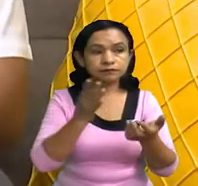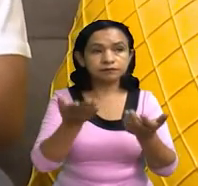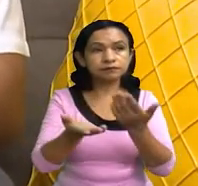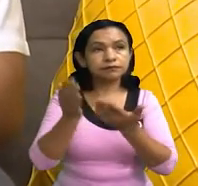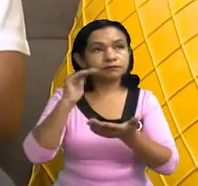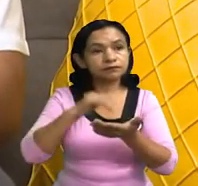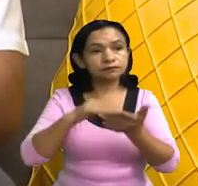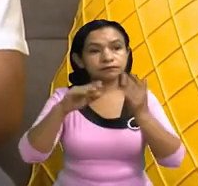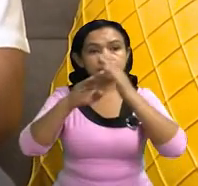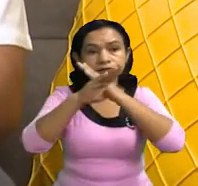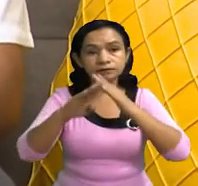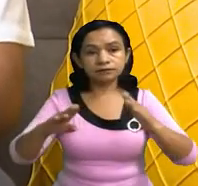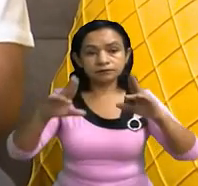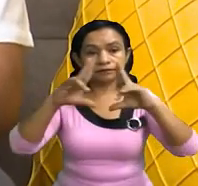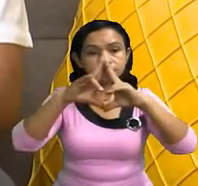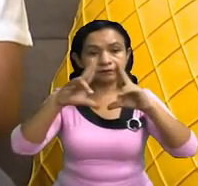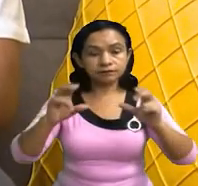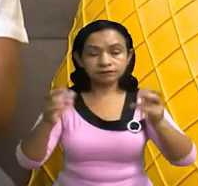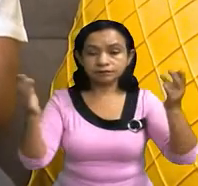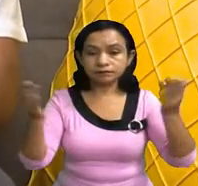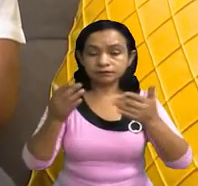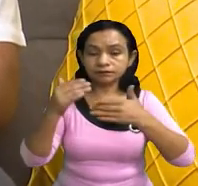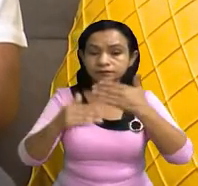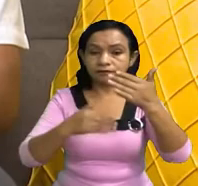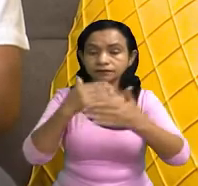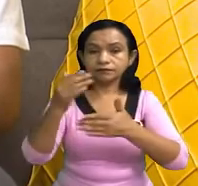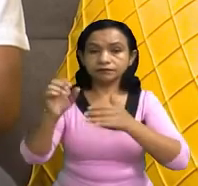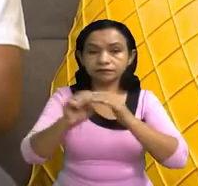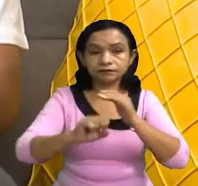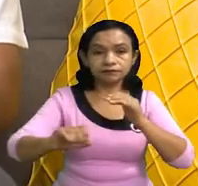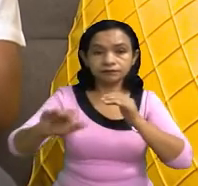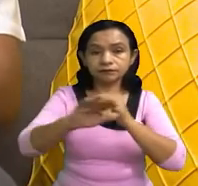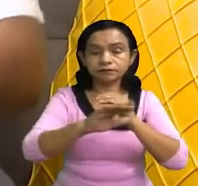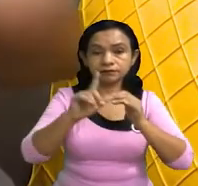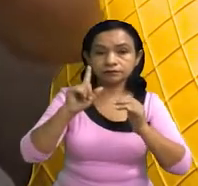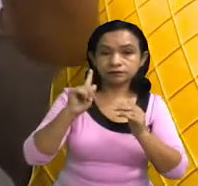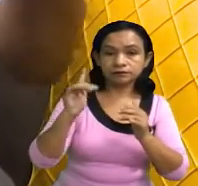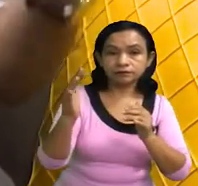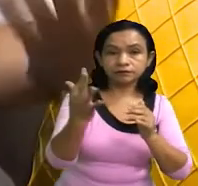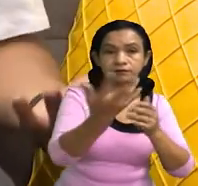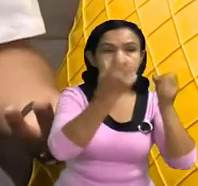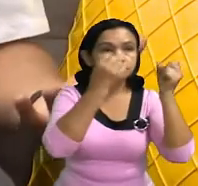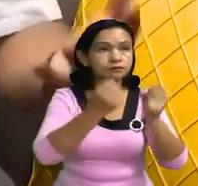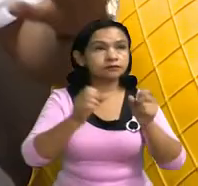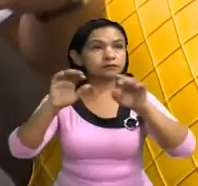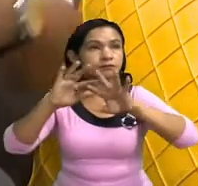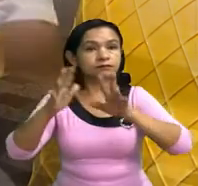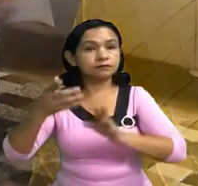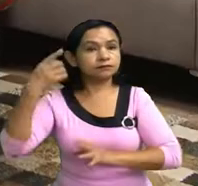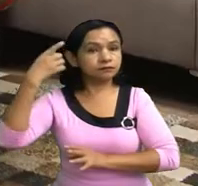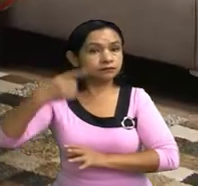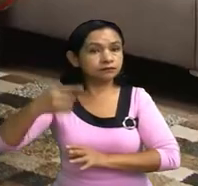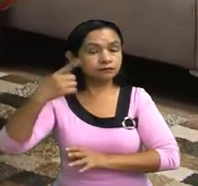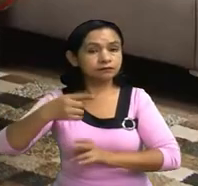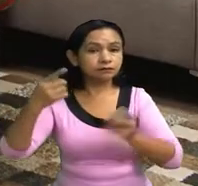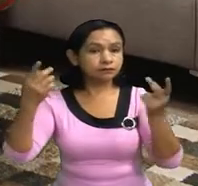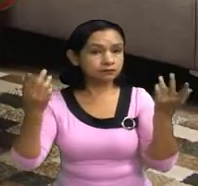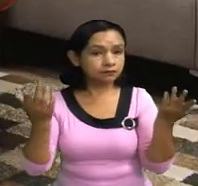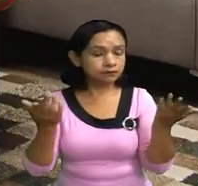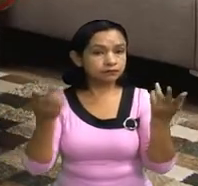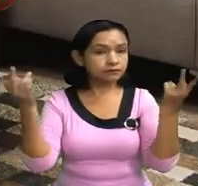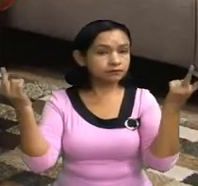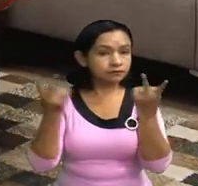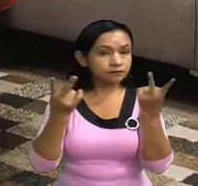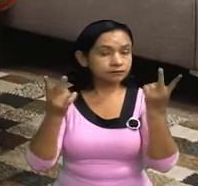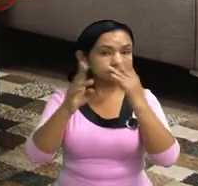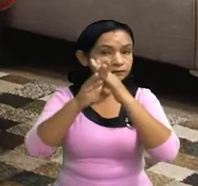de la paz en Nicaragua como un proceso social en el que todas y todos tenemos derecho a coexistir de forma pacífica y convivir